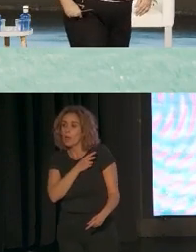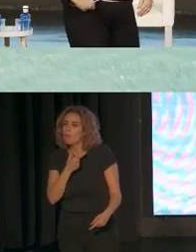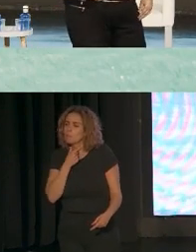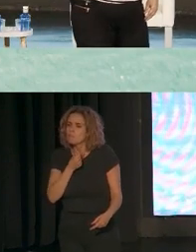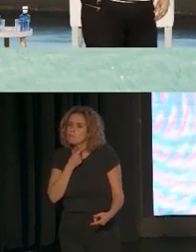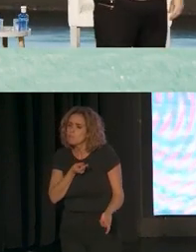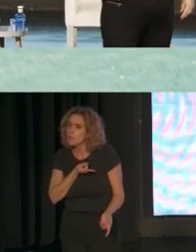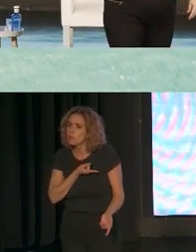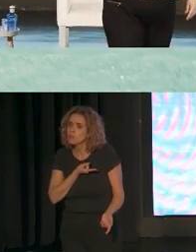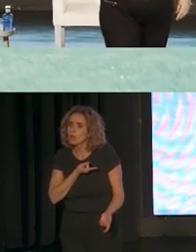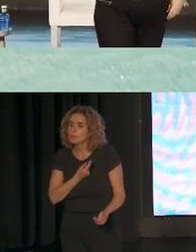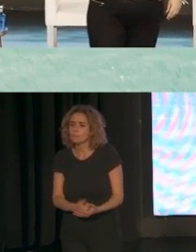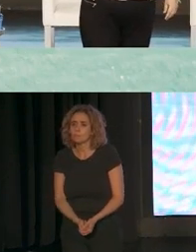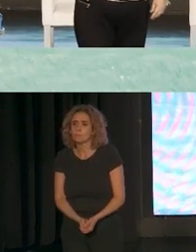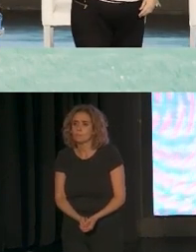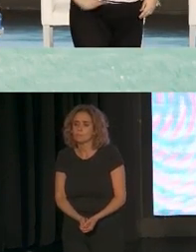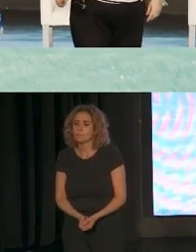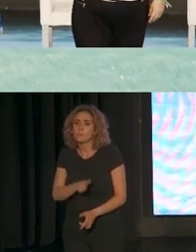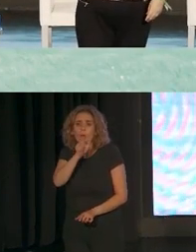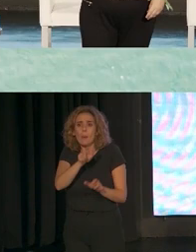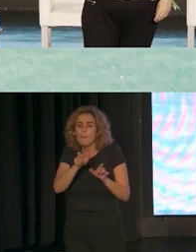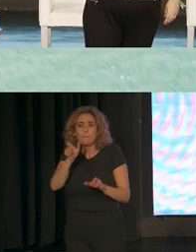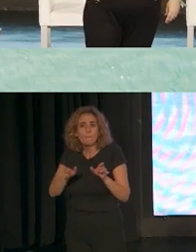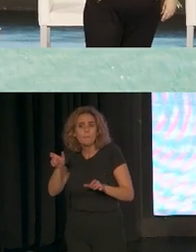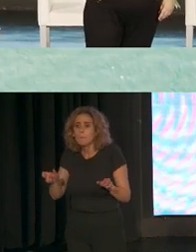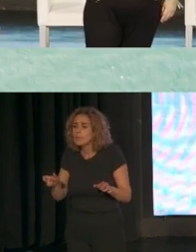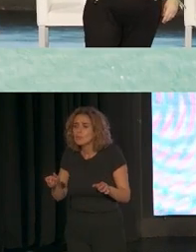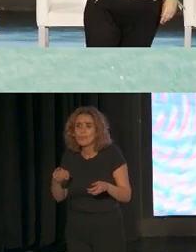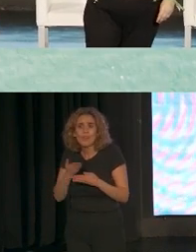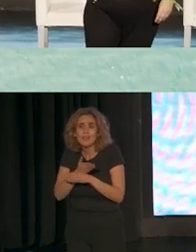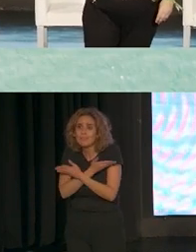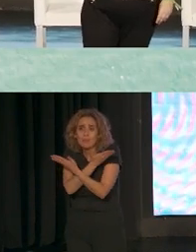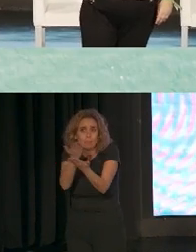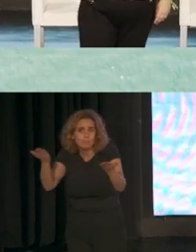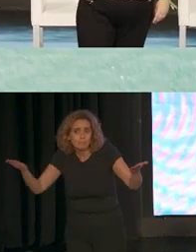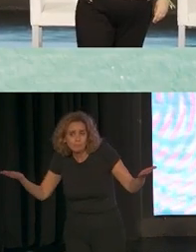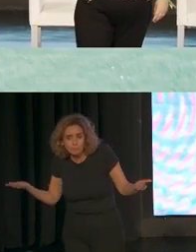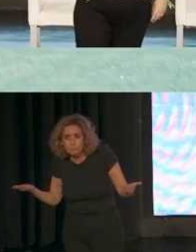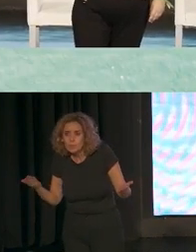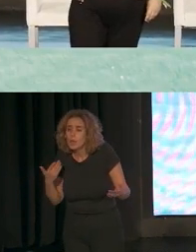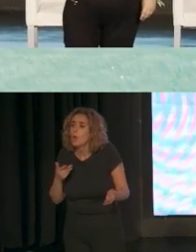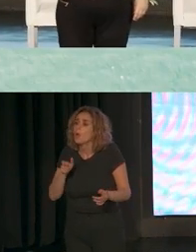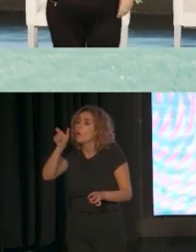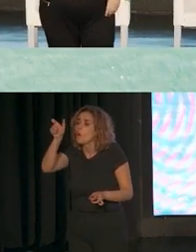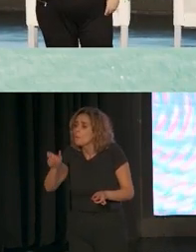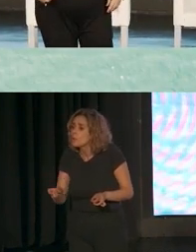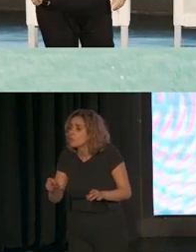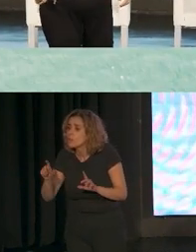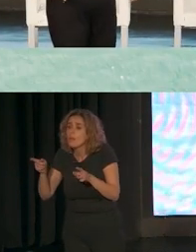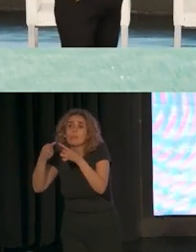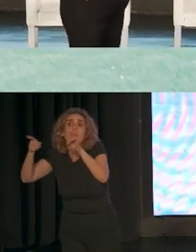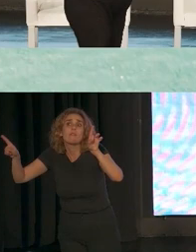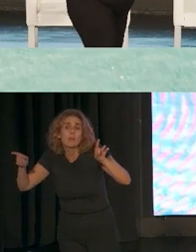bastante que es todas las personas son como el resto de las personas como alguna persona Y como ninguna